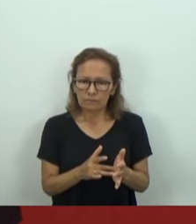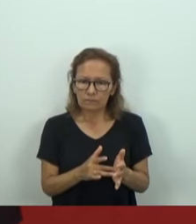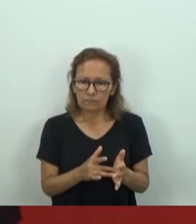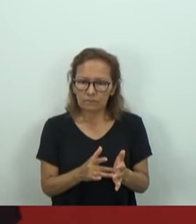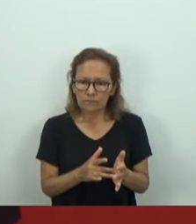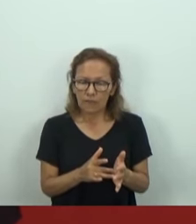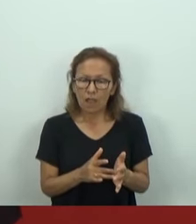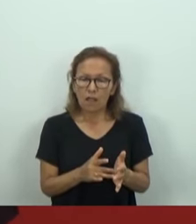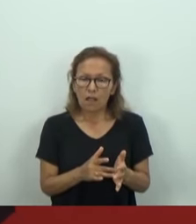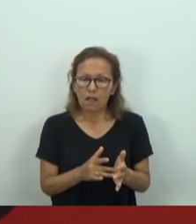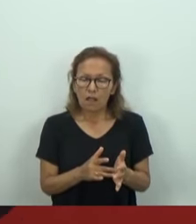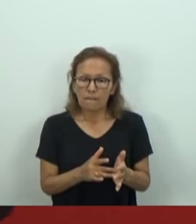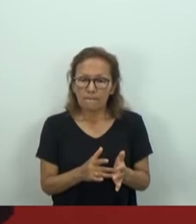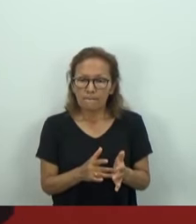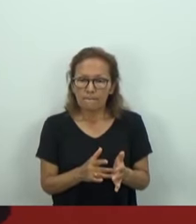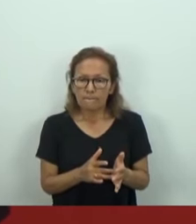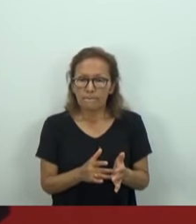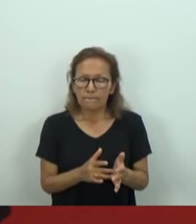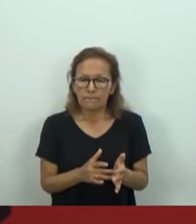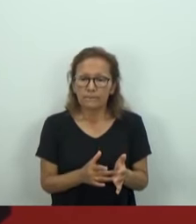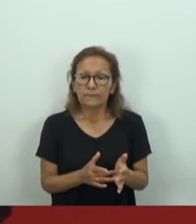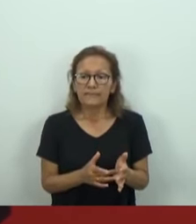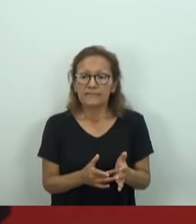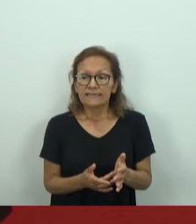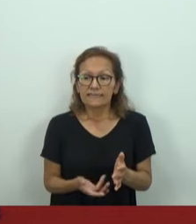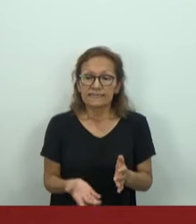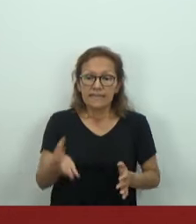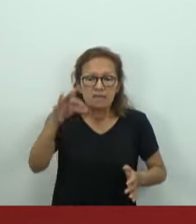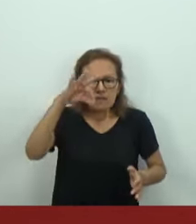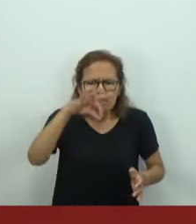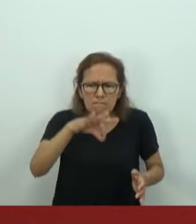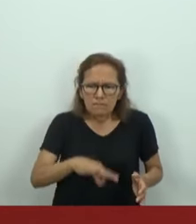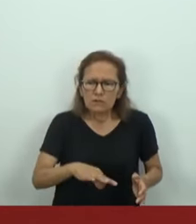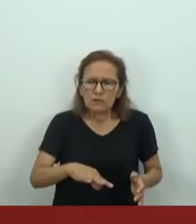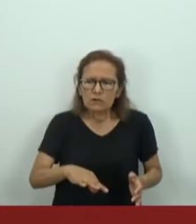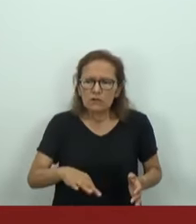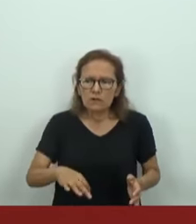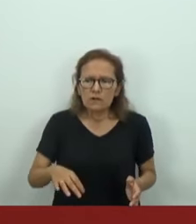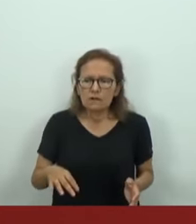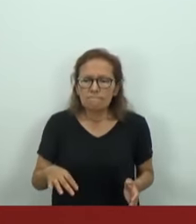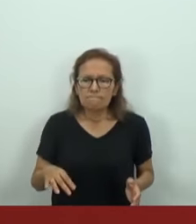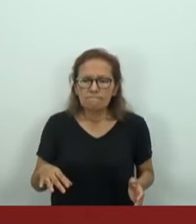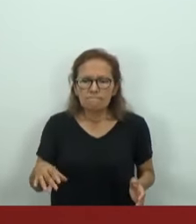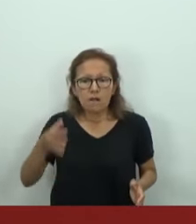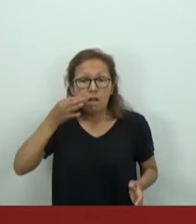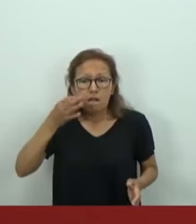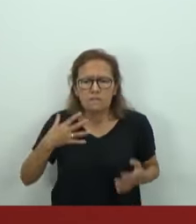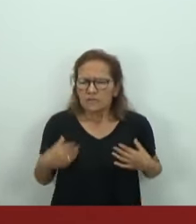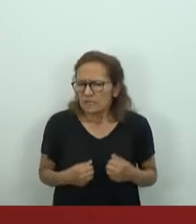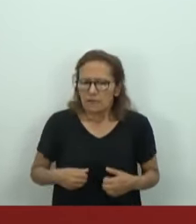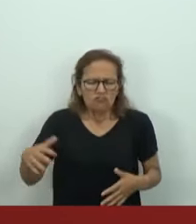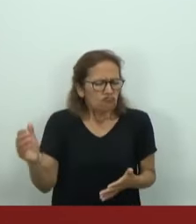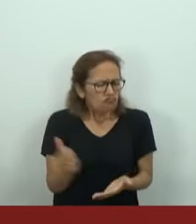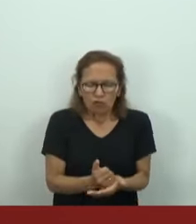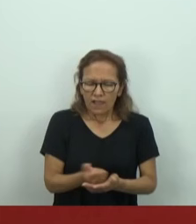nacer la medicina para todo el mundo, porque la sangre de Jesucristo es la primera sangre de este